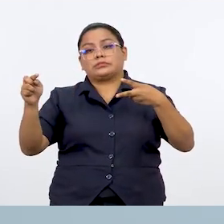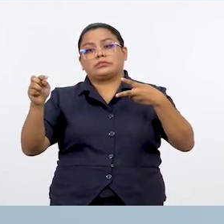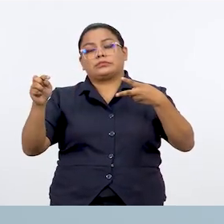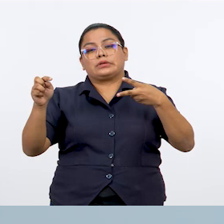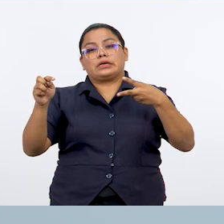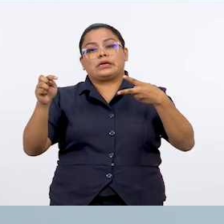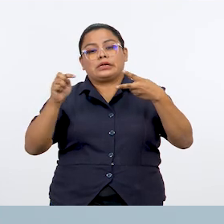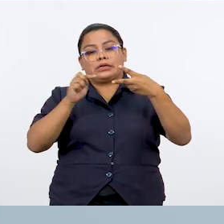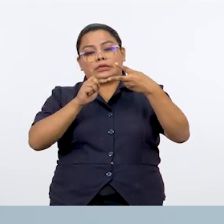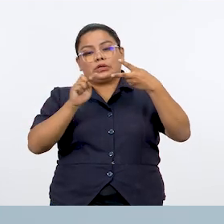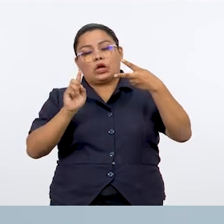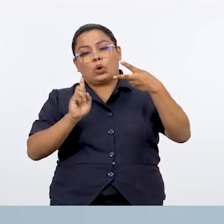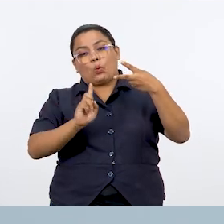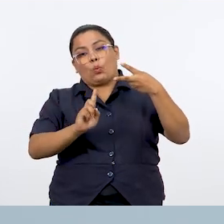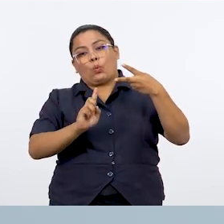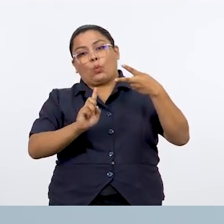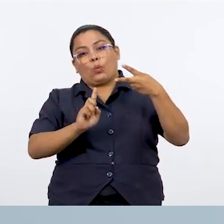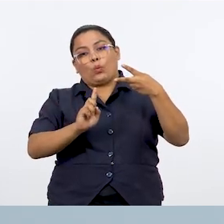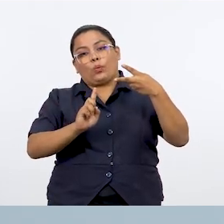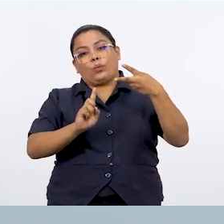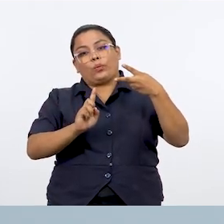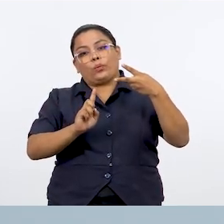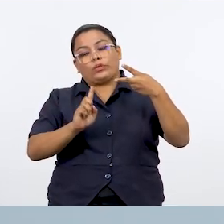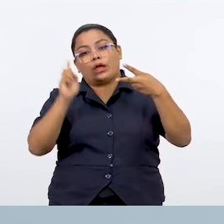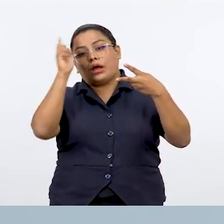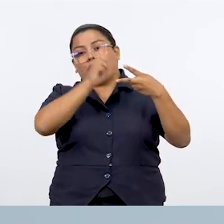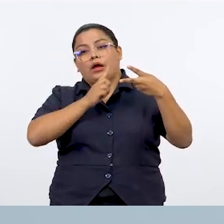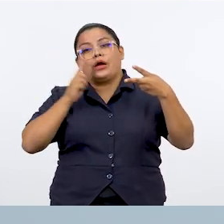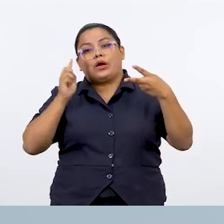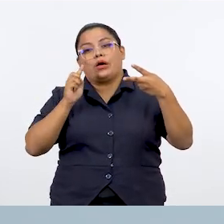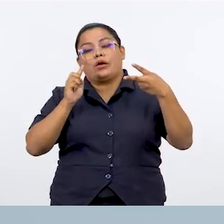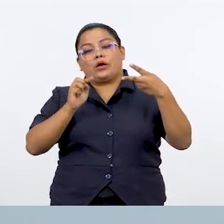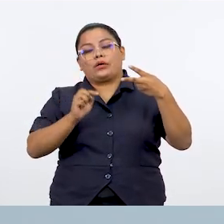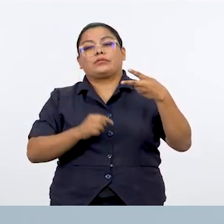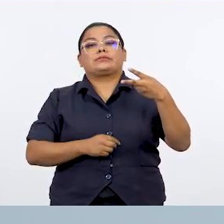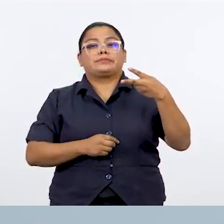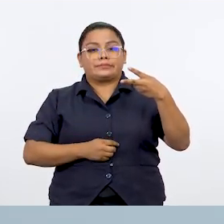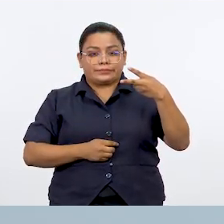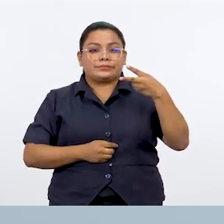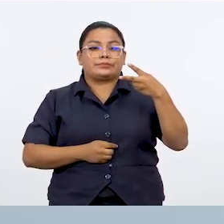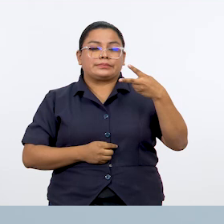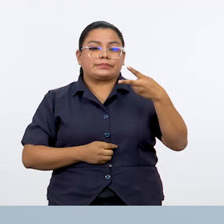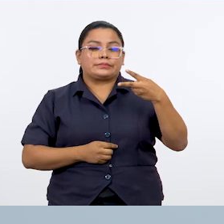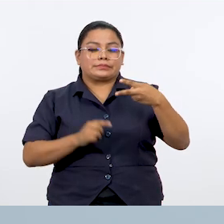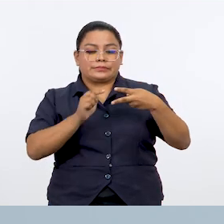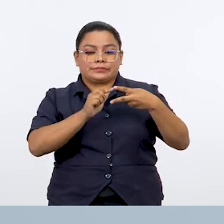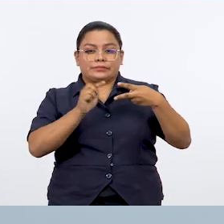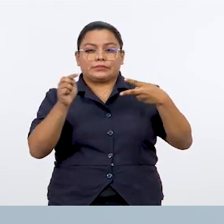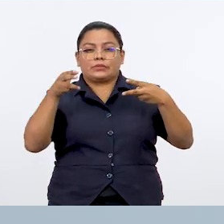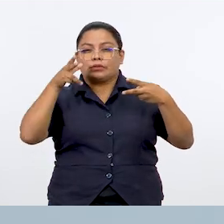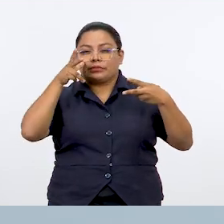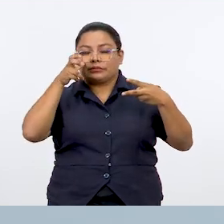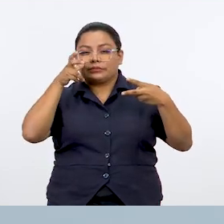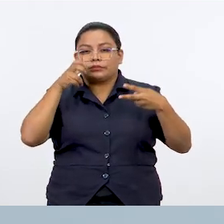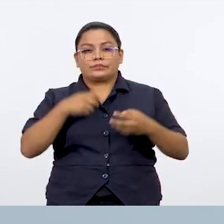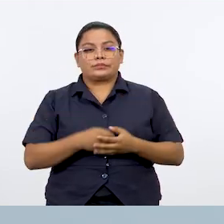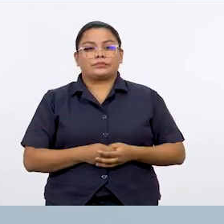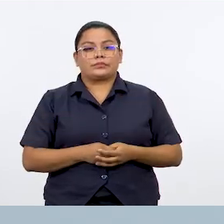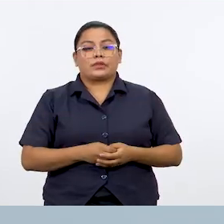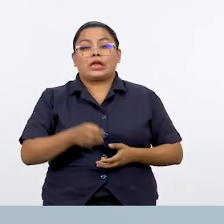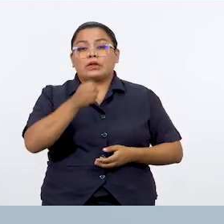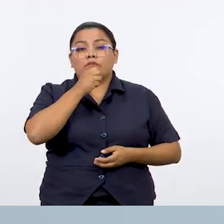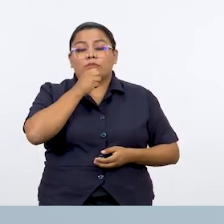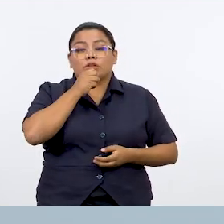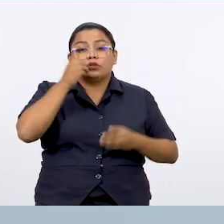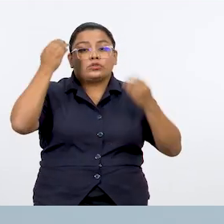70 y su correspondiente, que es de 1 hora, se coloca acá. Ahora observemos, ¿qué dato